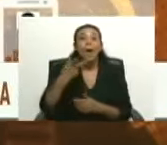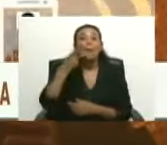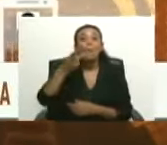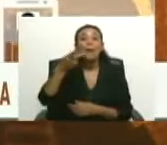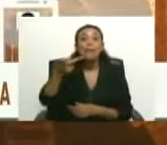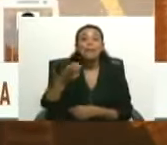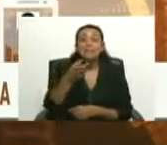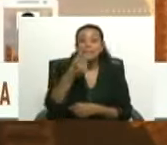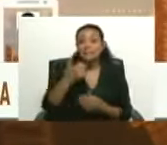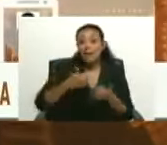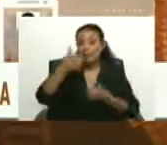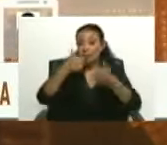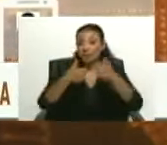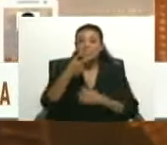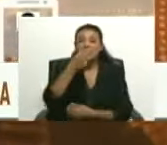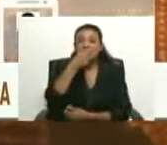Venezuela.